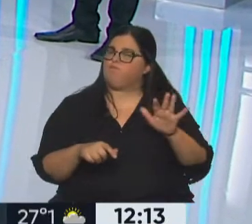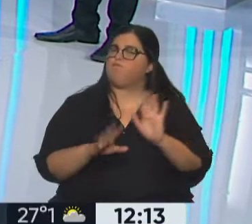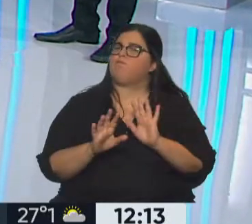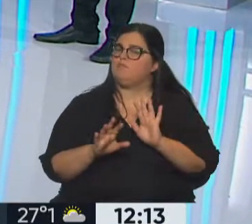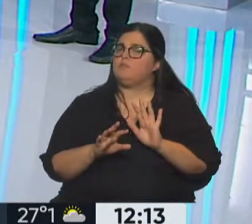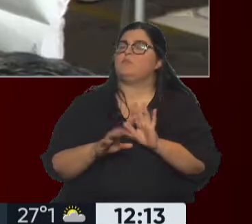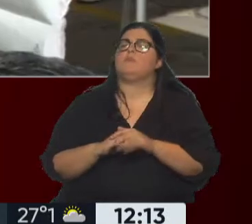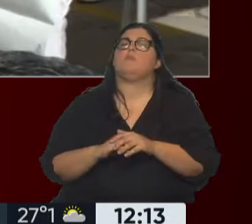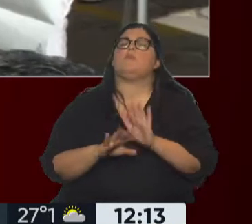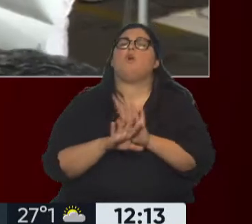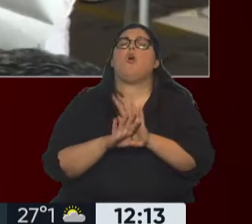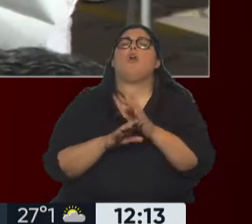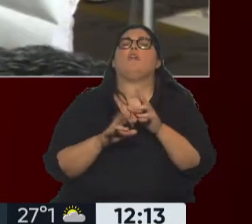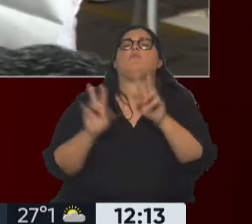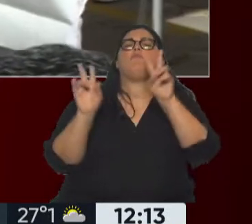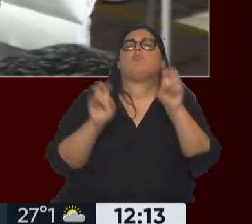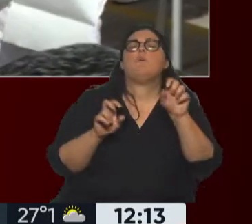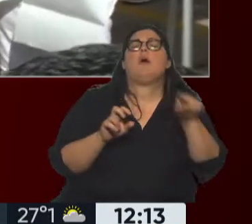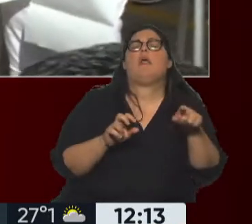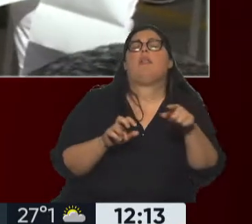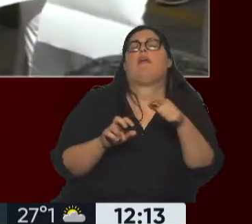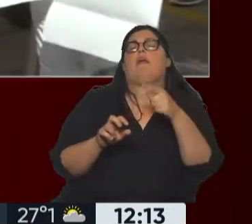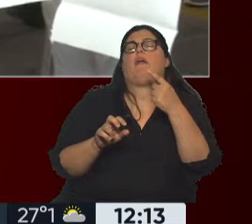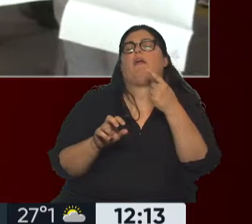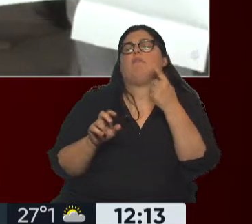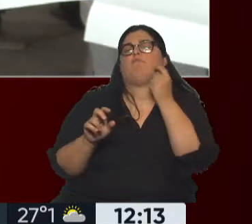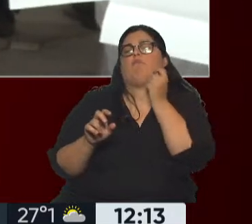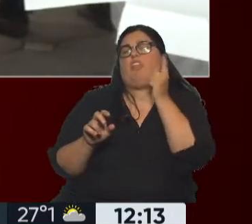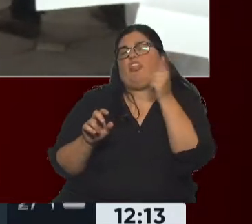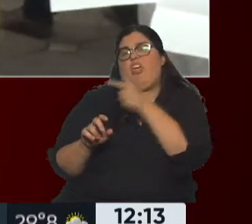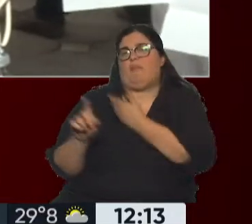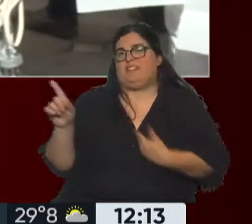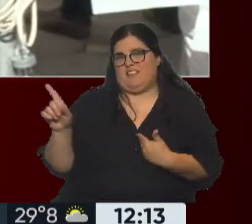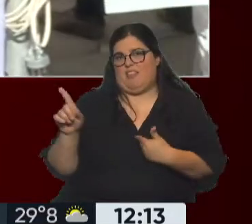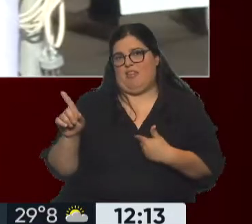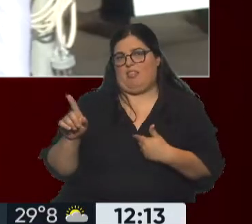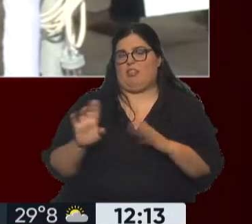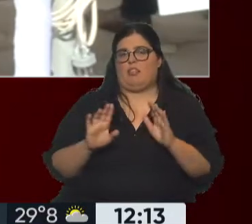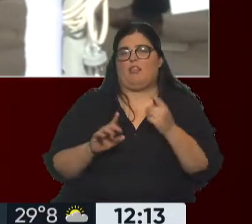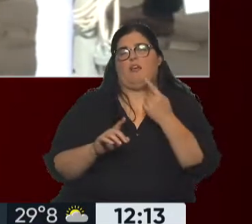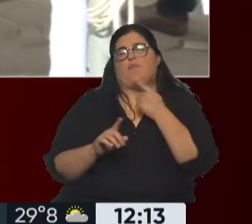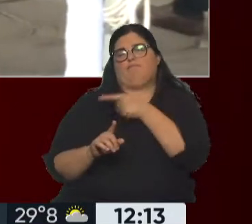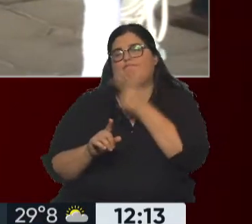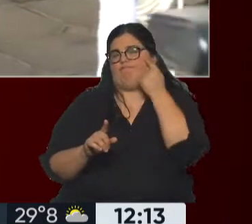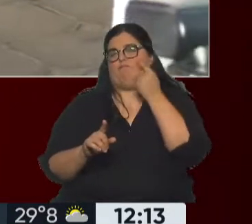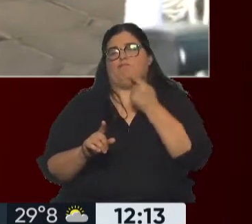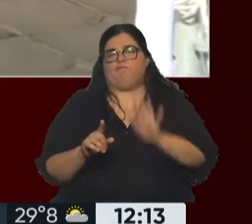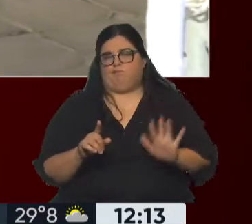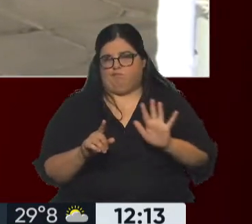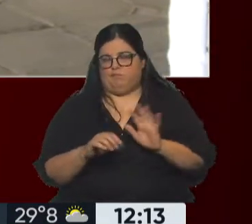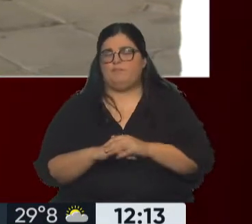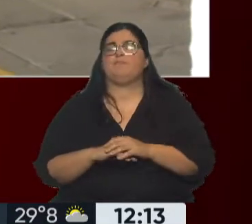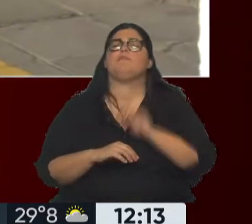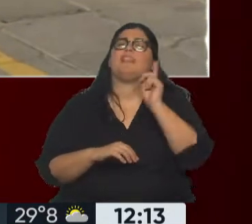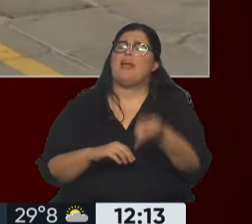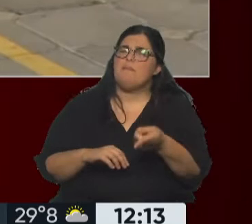es los valores y las ideas de López Obrador. Y después, del otro lado, hay un discurso que está